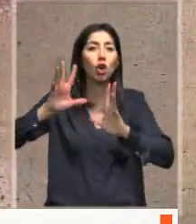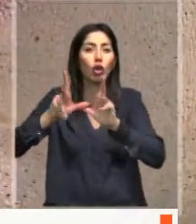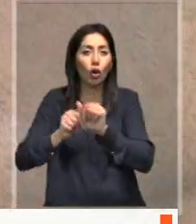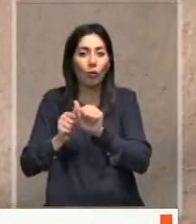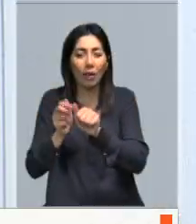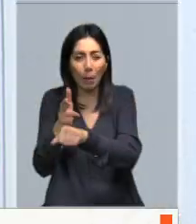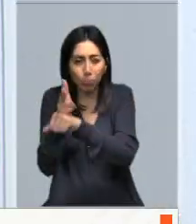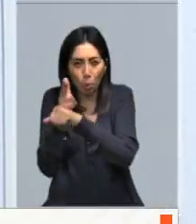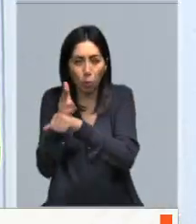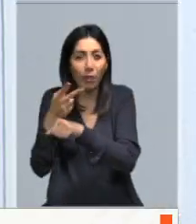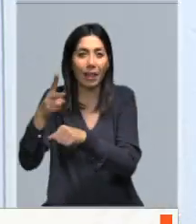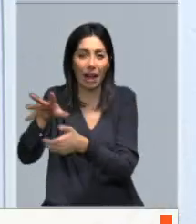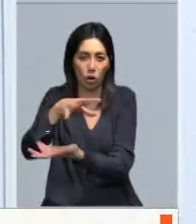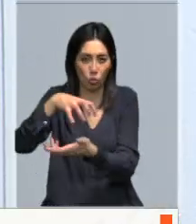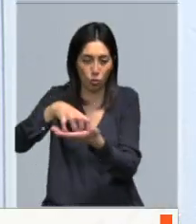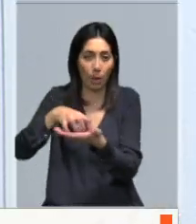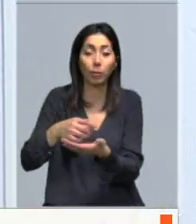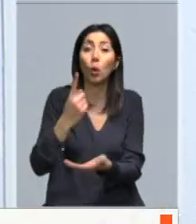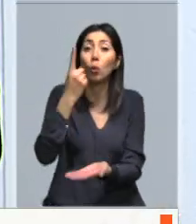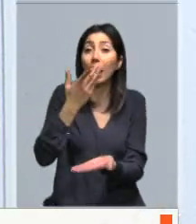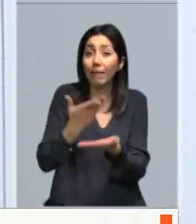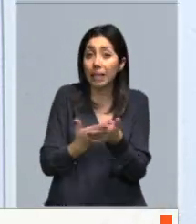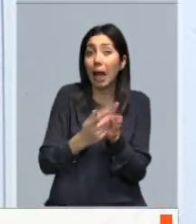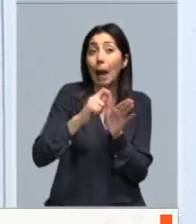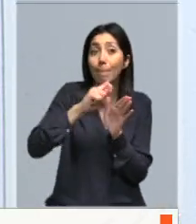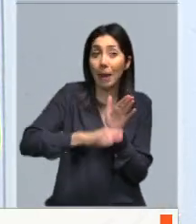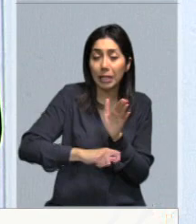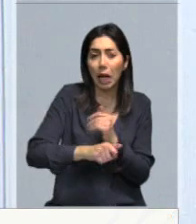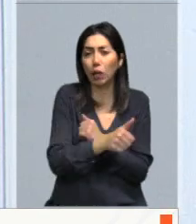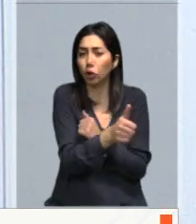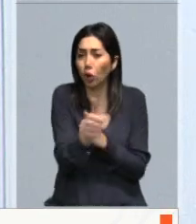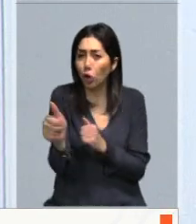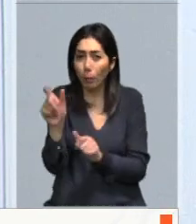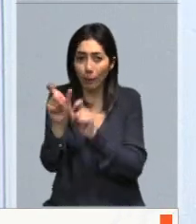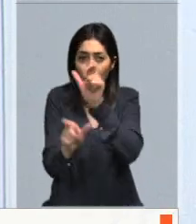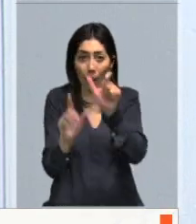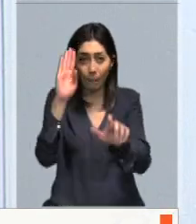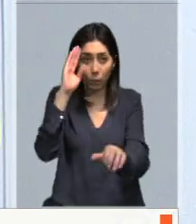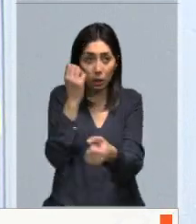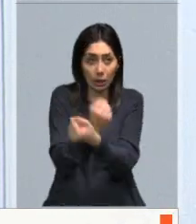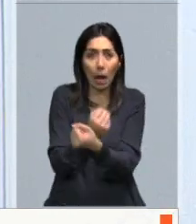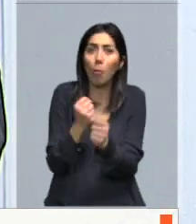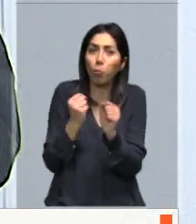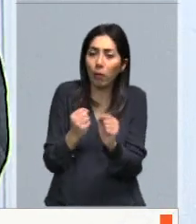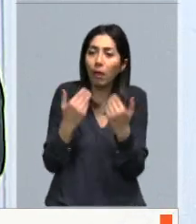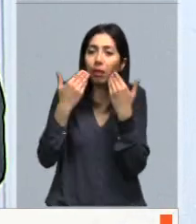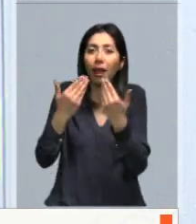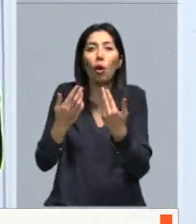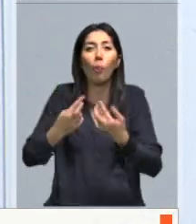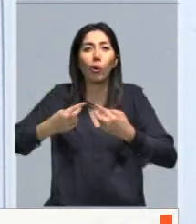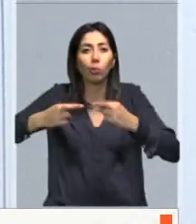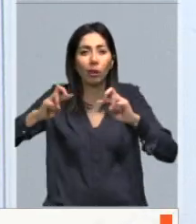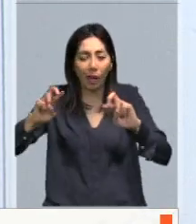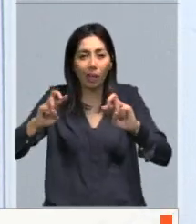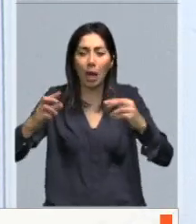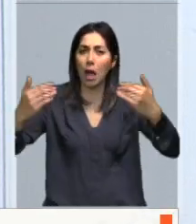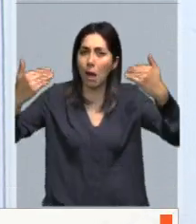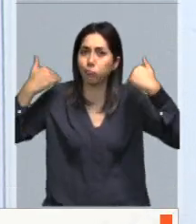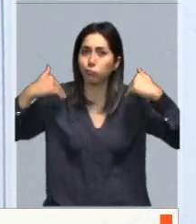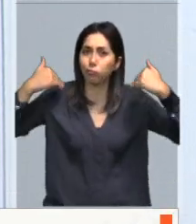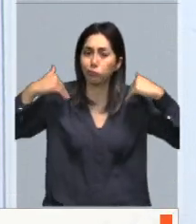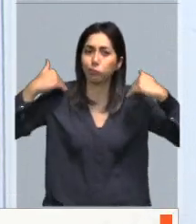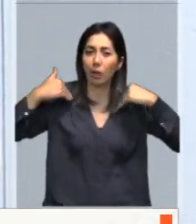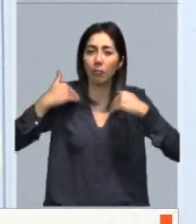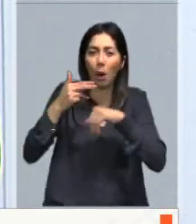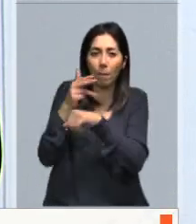comuna. Una vez al mes, a todos los policías, entregar la posibilidad de entrenar este polígono de tiro,